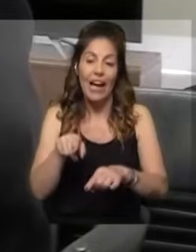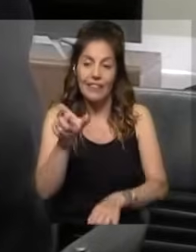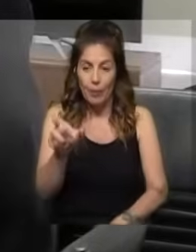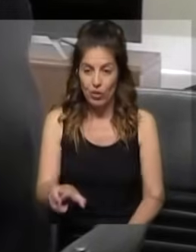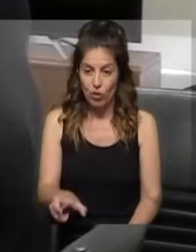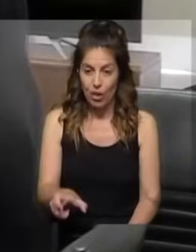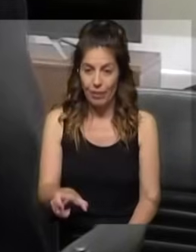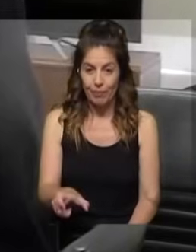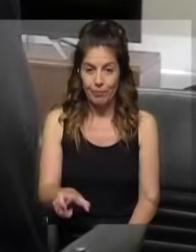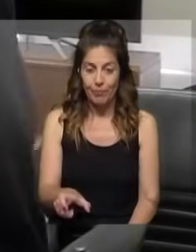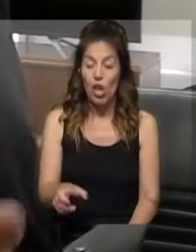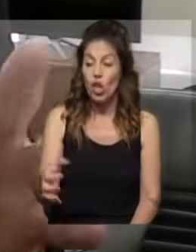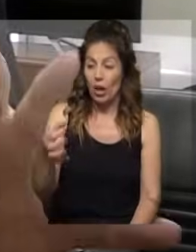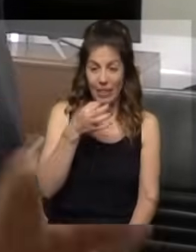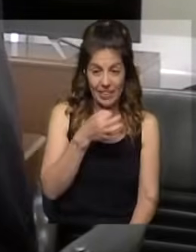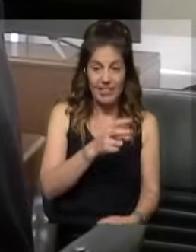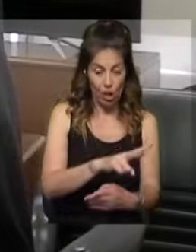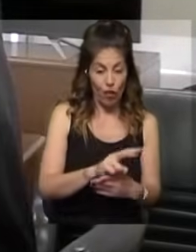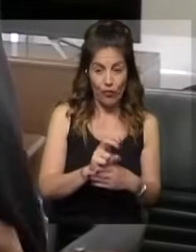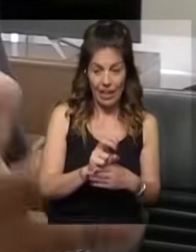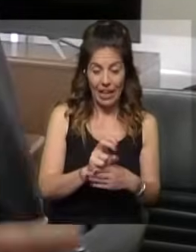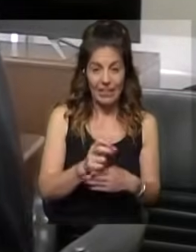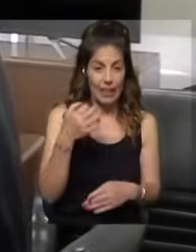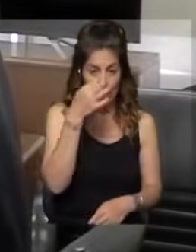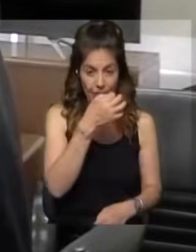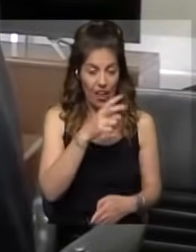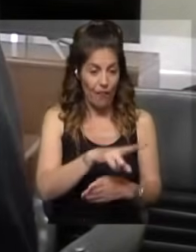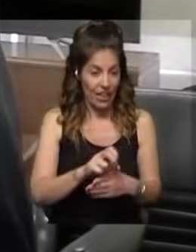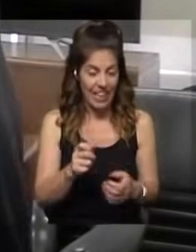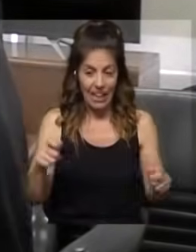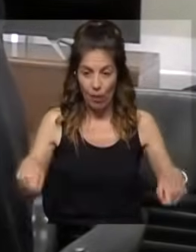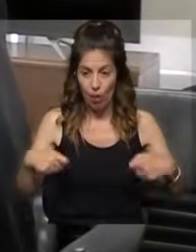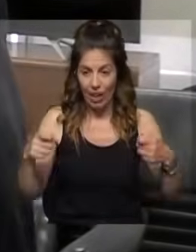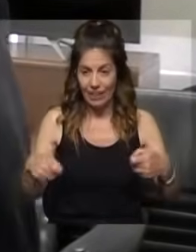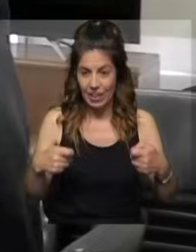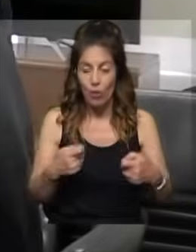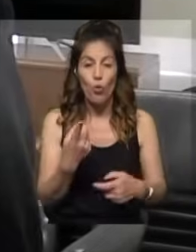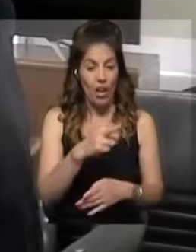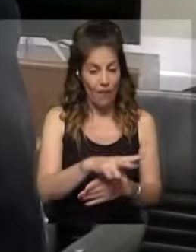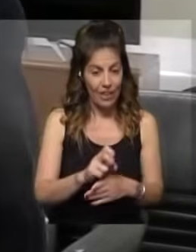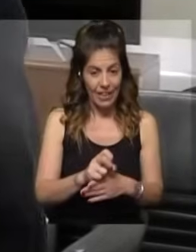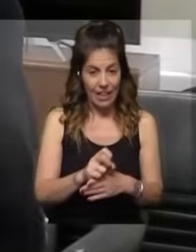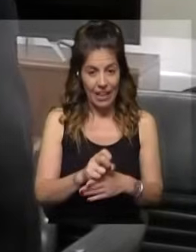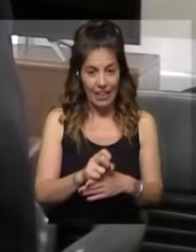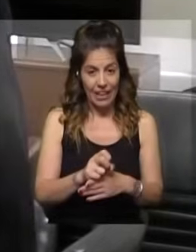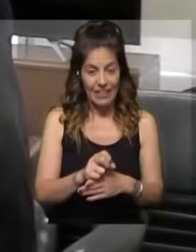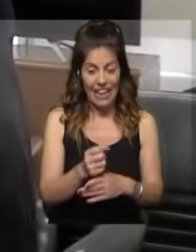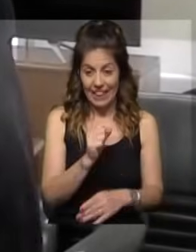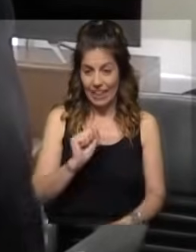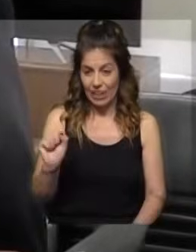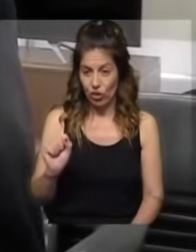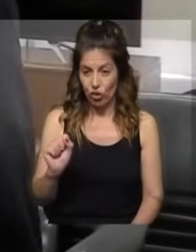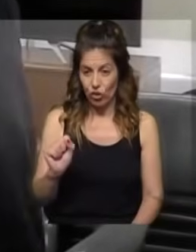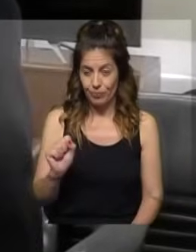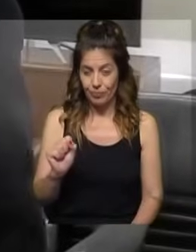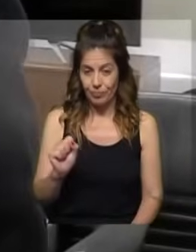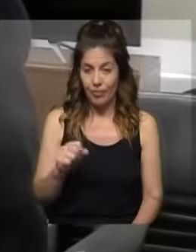eh lo que me han transmitido la fiscalía de estupefaciente la Fiscalía de lavado de activos y una de la Fiscalía de flagrancia que Investiga este